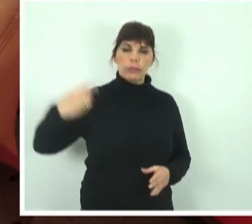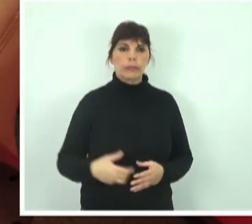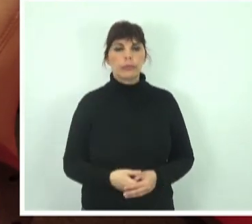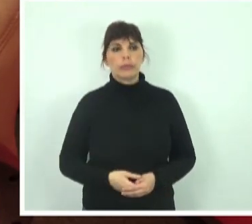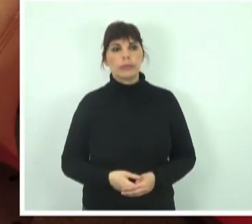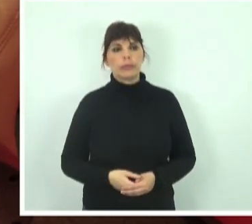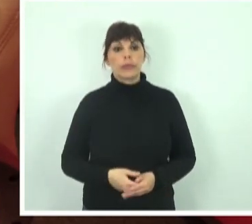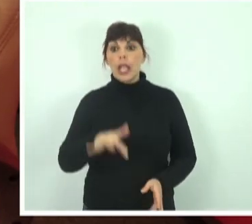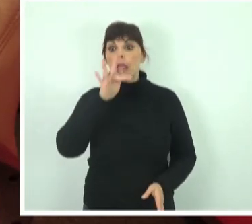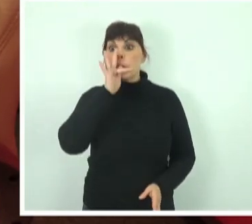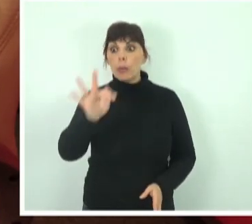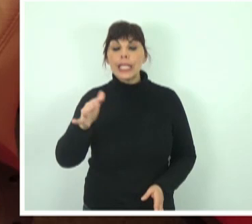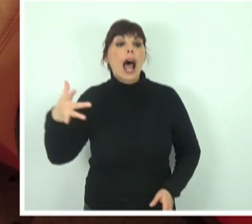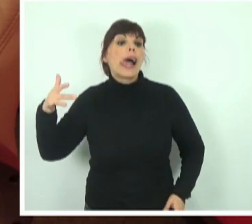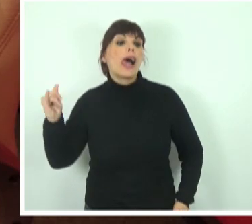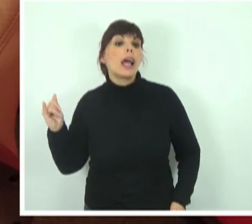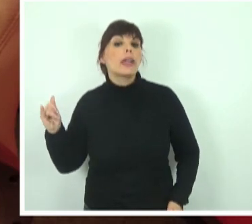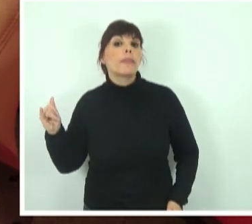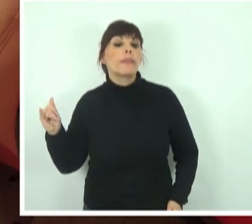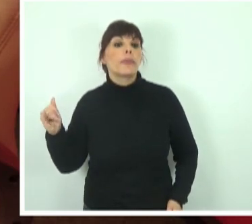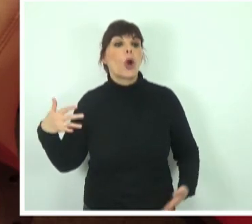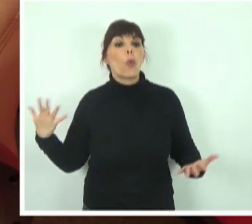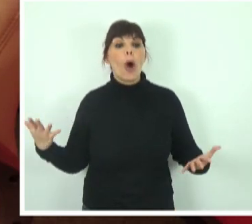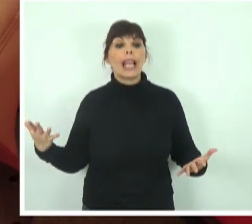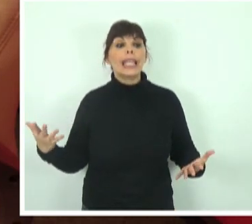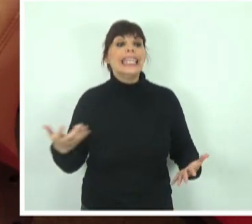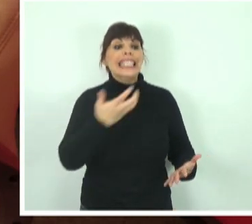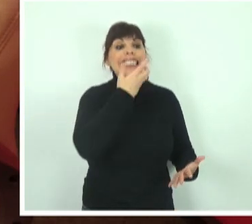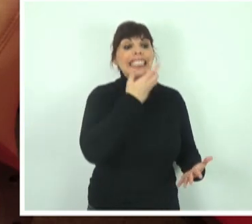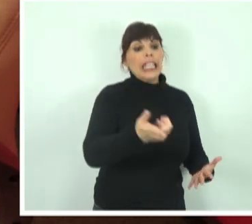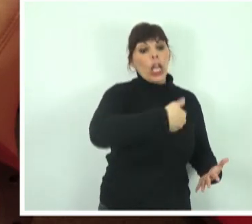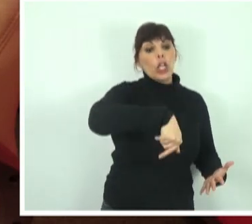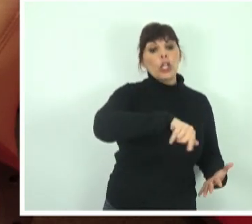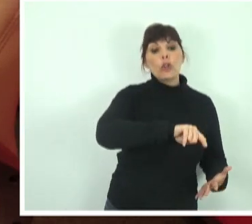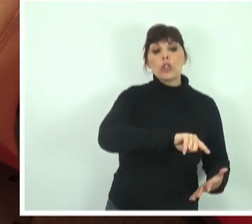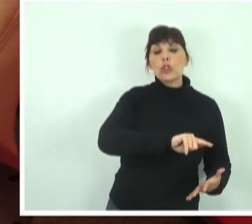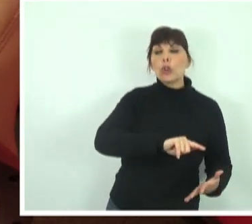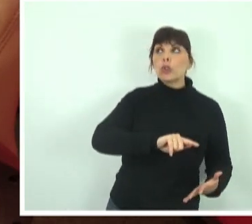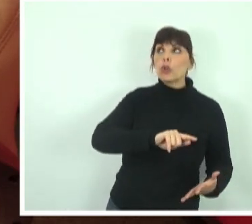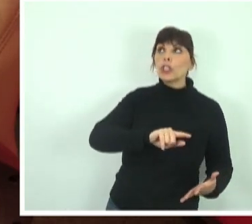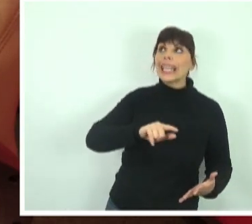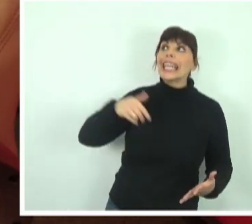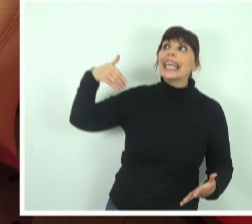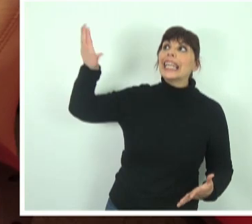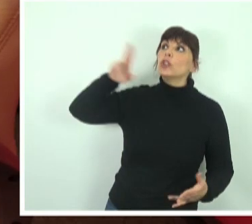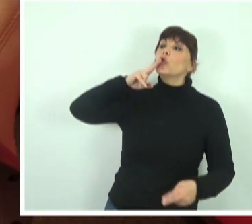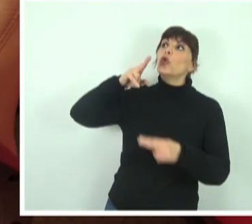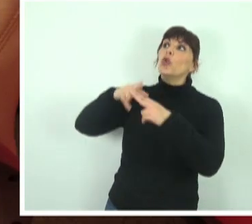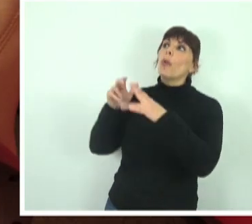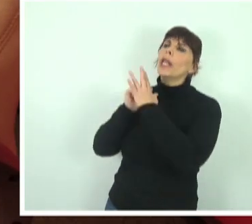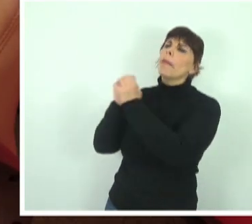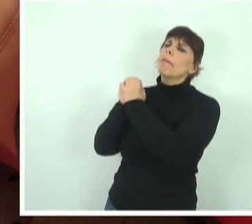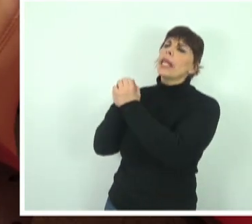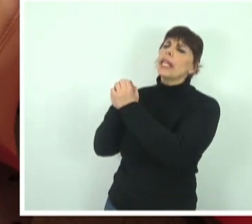tenemos la promesa del Señor. Que todo lo que pediremos en su nombre, de acuerdo, en sinfonía. Mateo